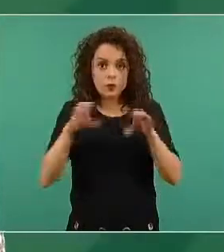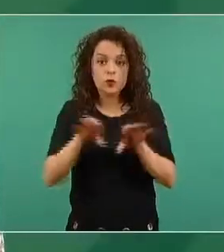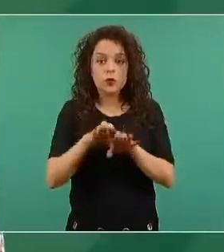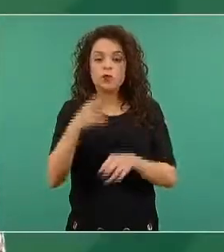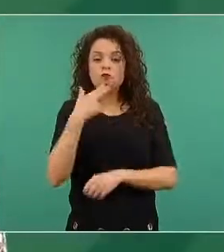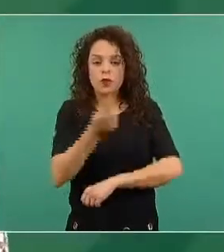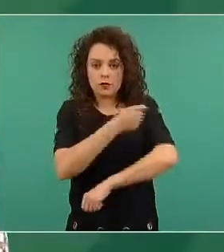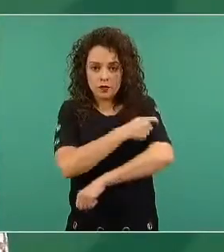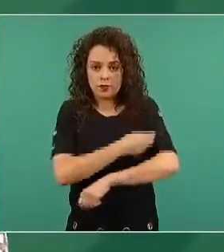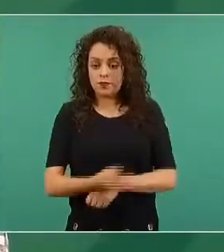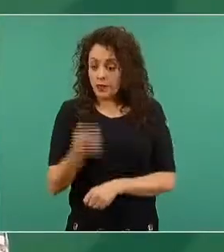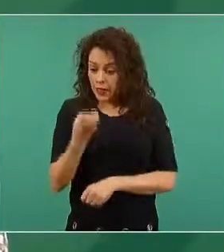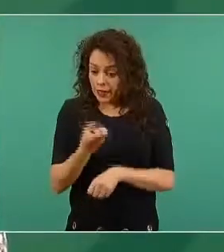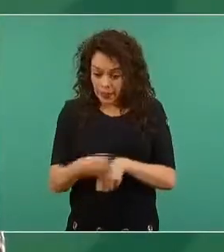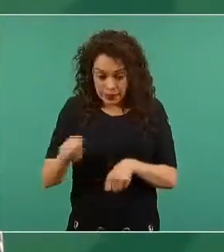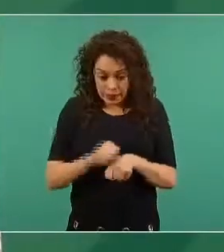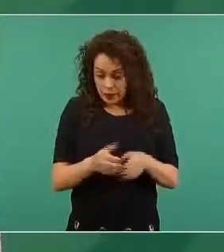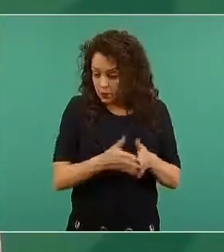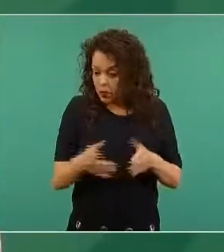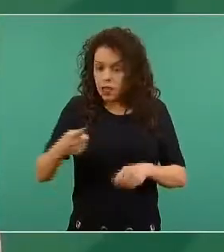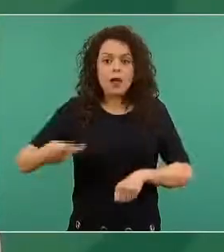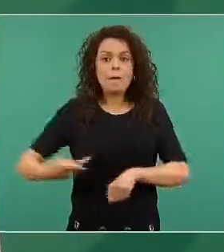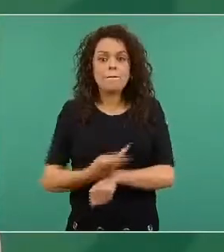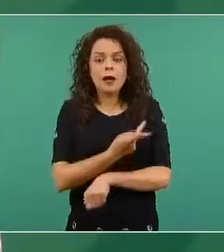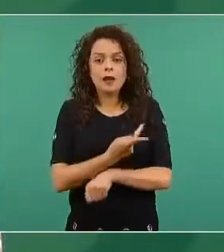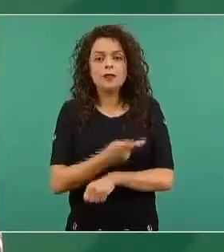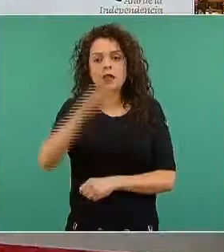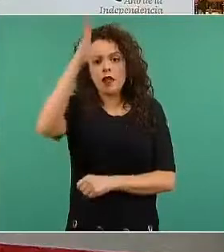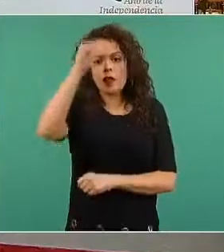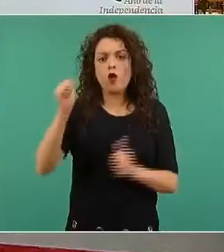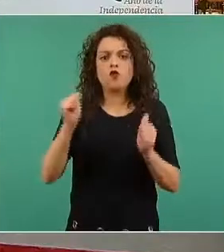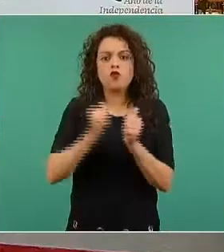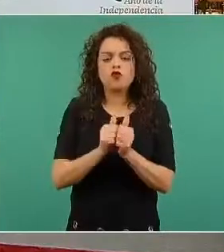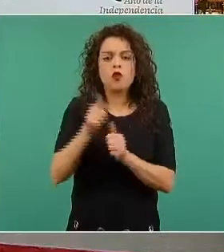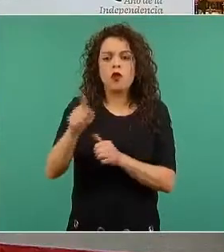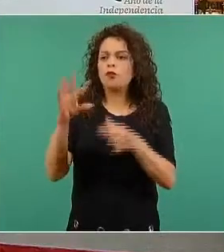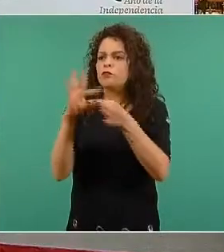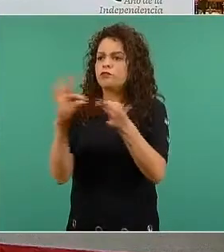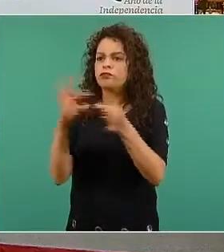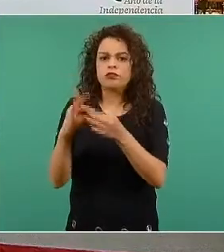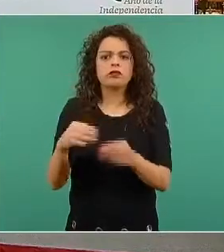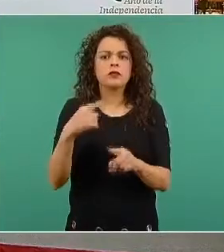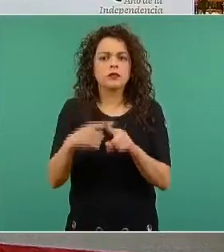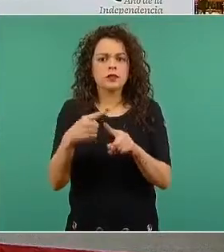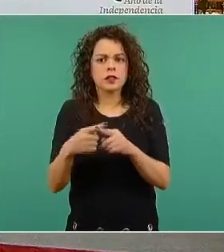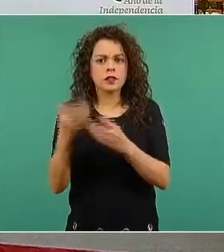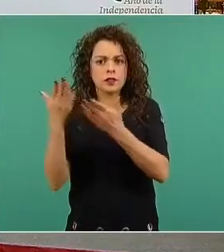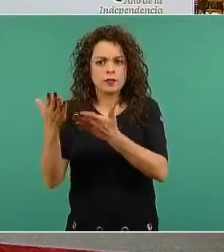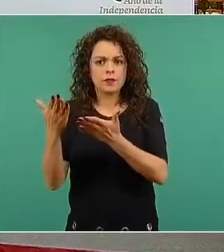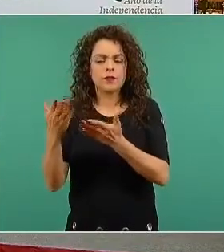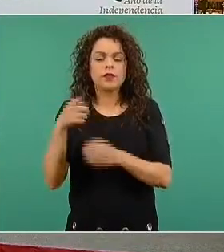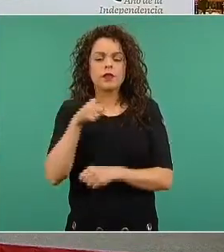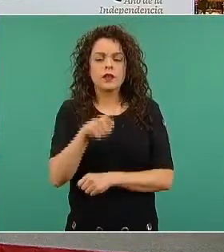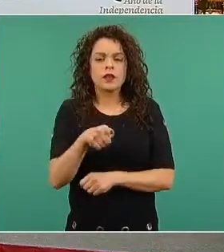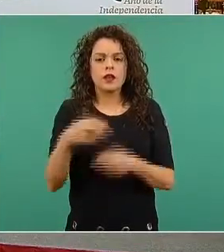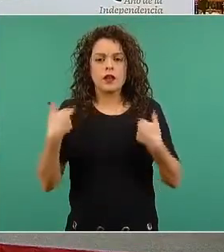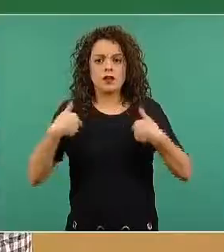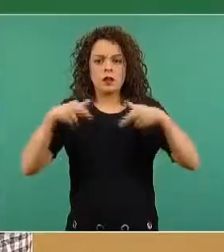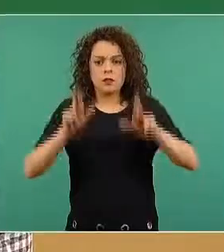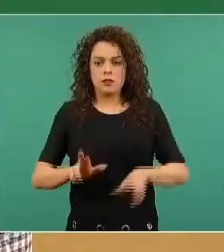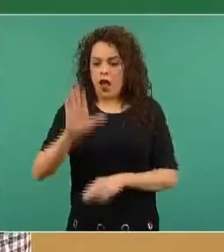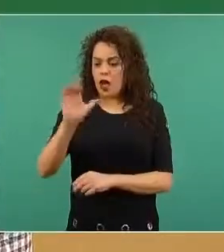ocurrir esta misma semana, de acuerdo a lo que dijo la entidad que representa la CanSino en